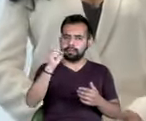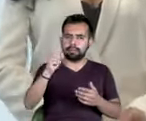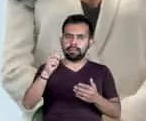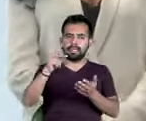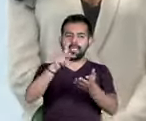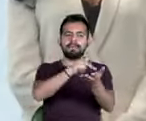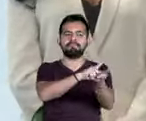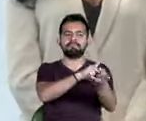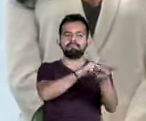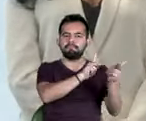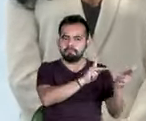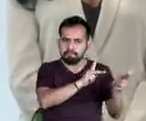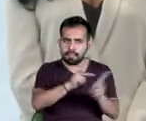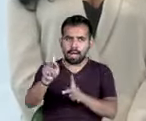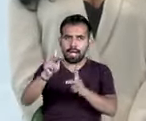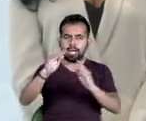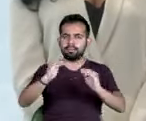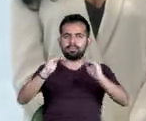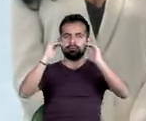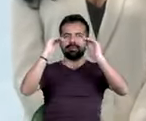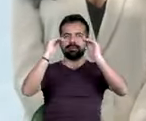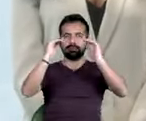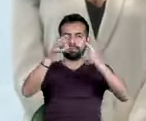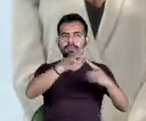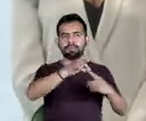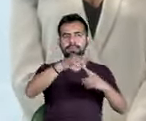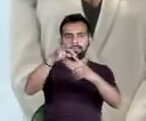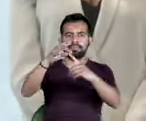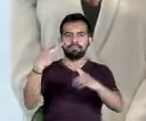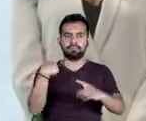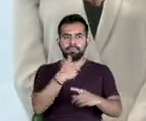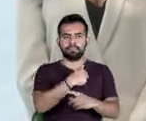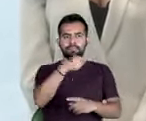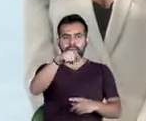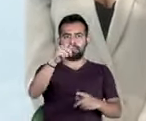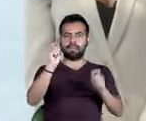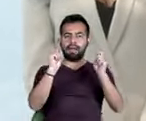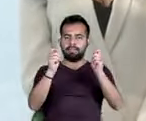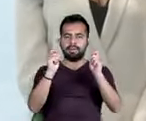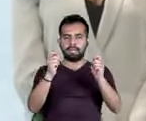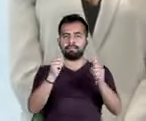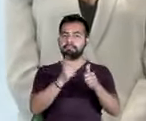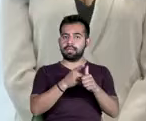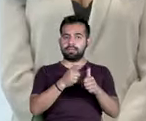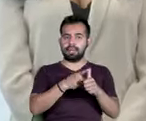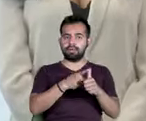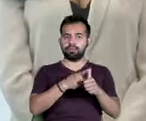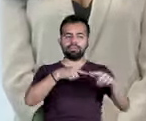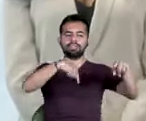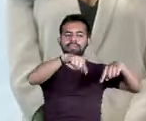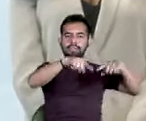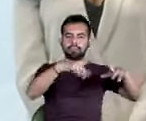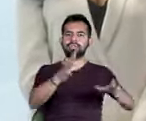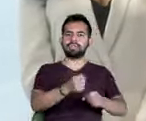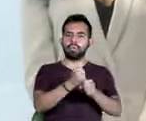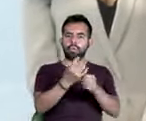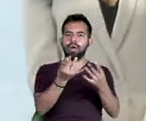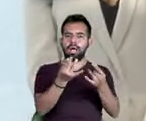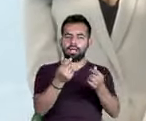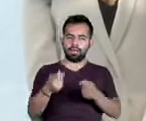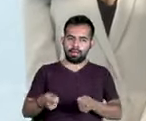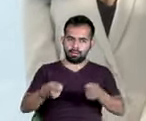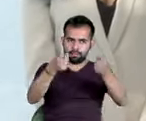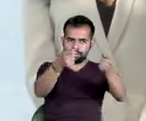de movilidad con este orden de prioridad que fue planteado en nuestra campaña. Primero, transporte público seguro y de calidad. Es necesario